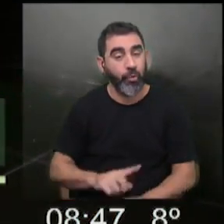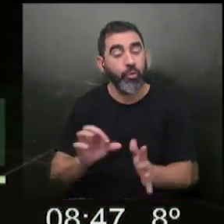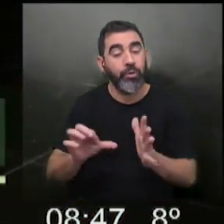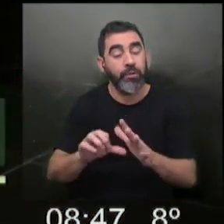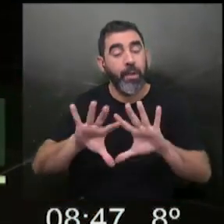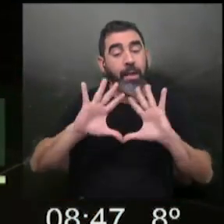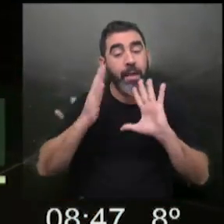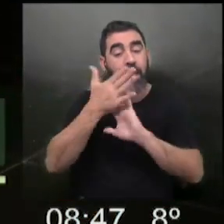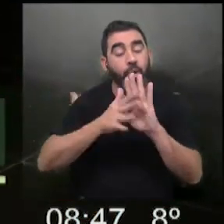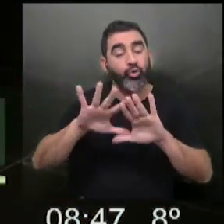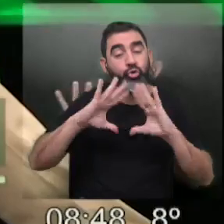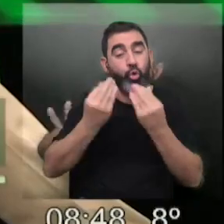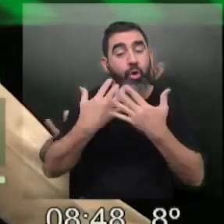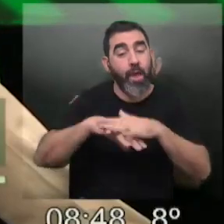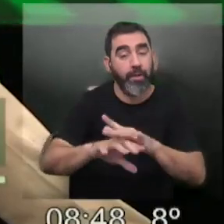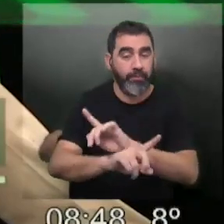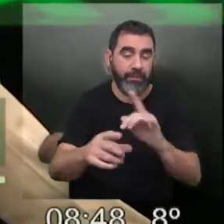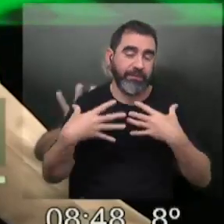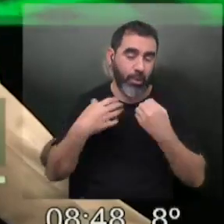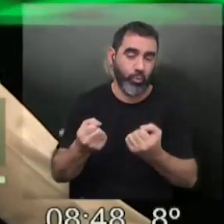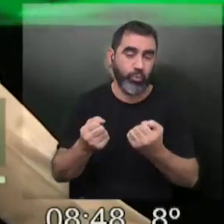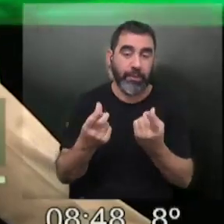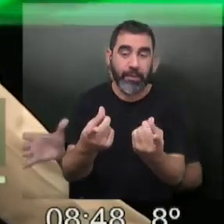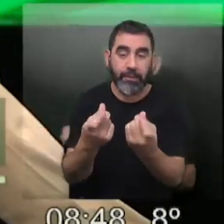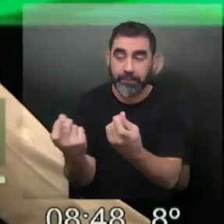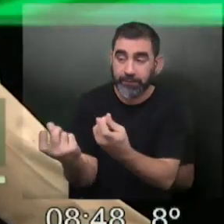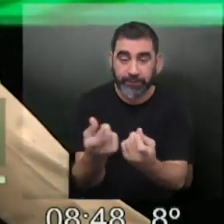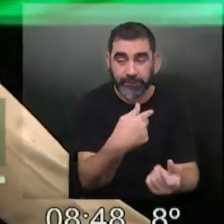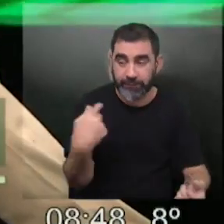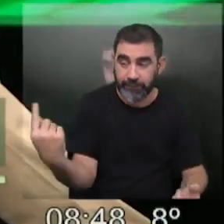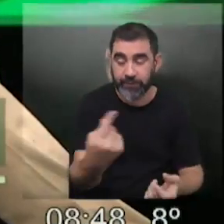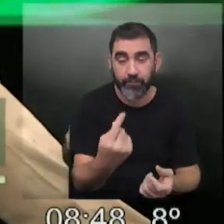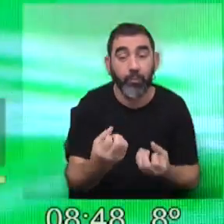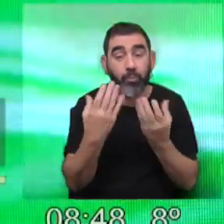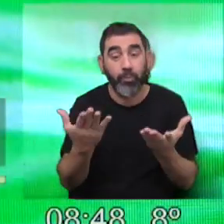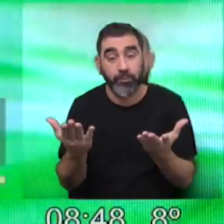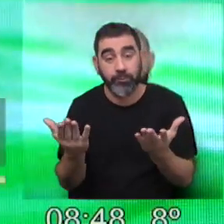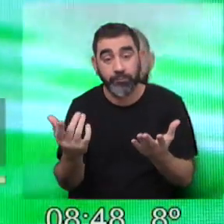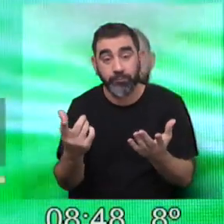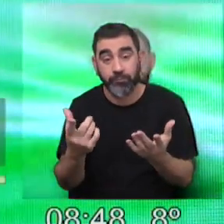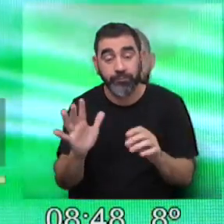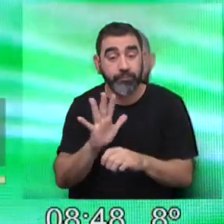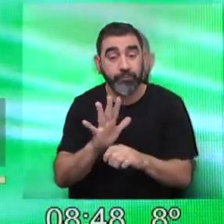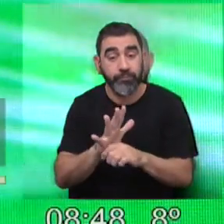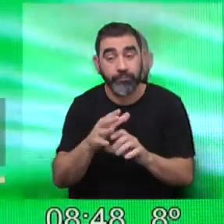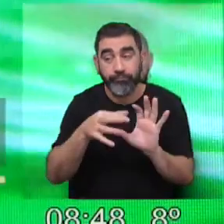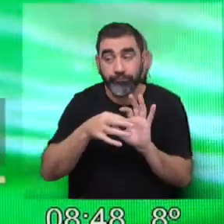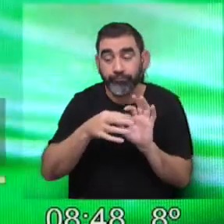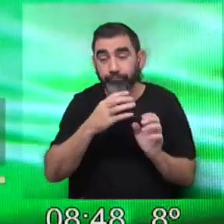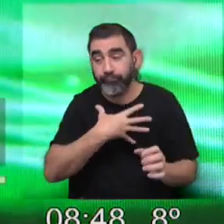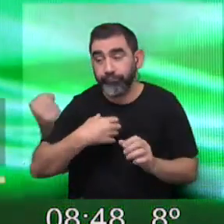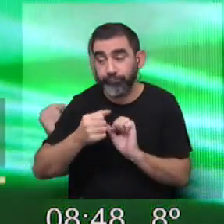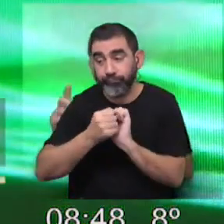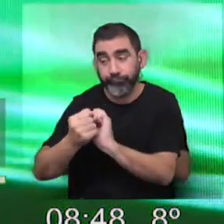Nacional integrado de salud No nos necesitamos todos tenemos que estar todos Porque además si no nos estamos convirtiendo en un botín en un botín